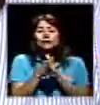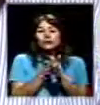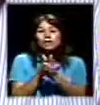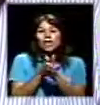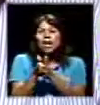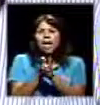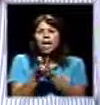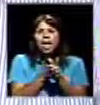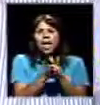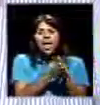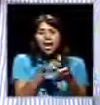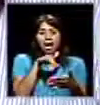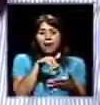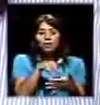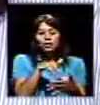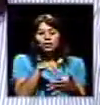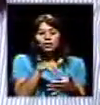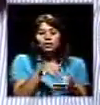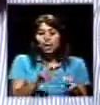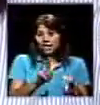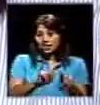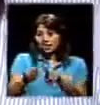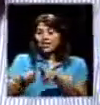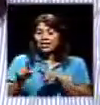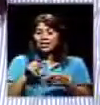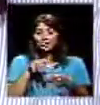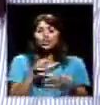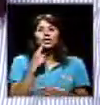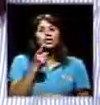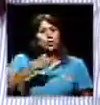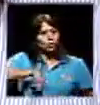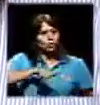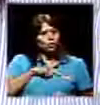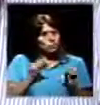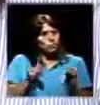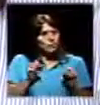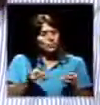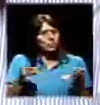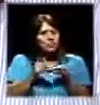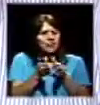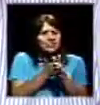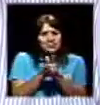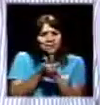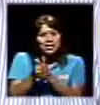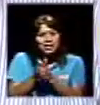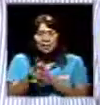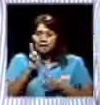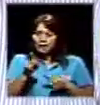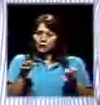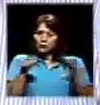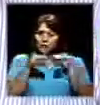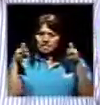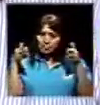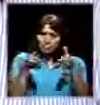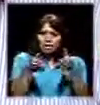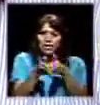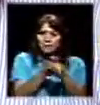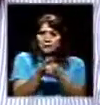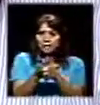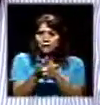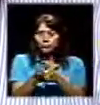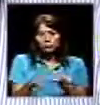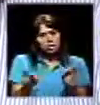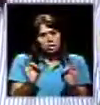que dicen que podríamos ser más eficientes y que deberíamos enfocarnos a ser más eficientes. Está bien. Hacia